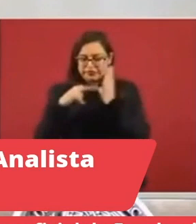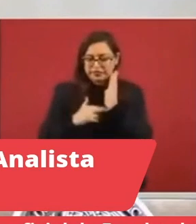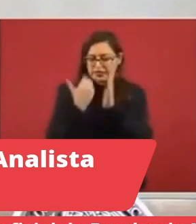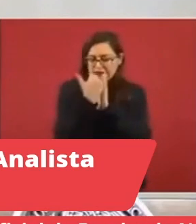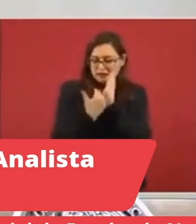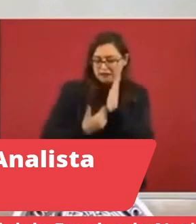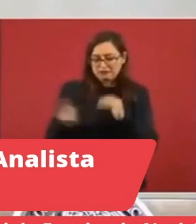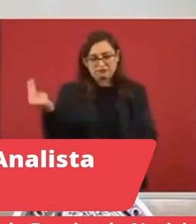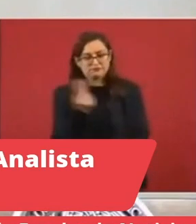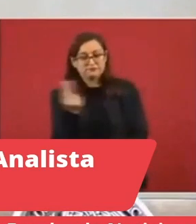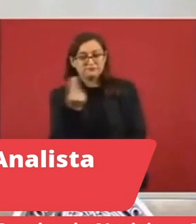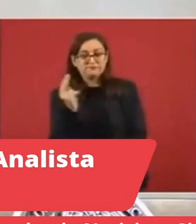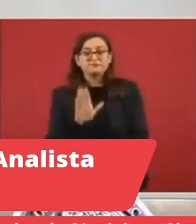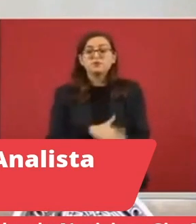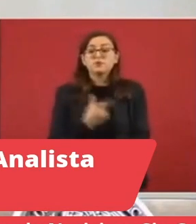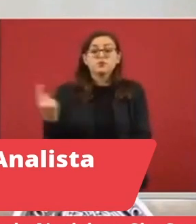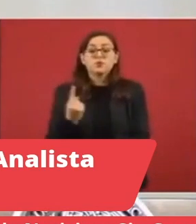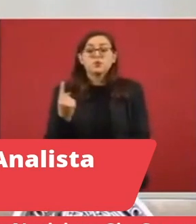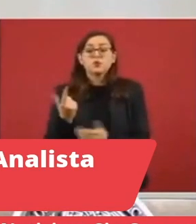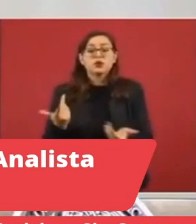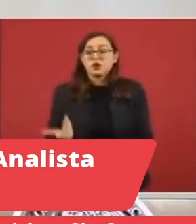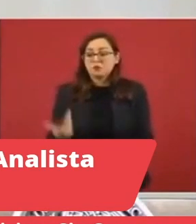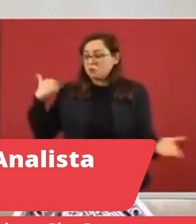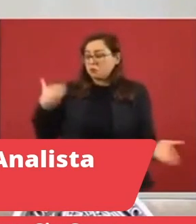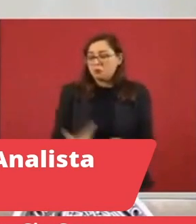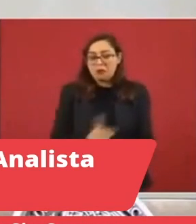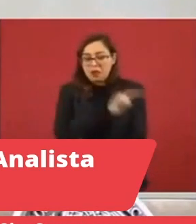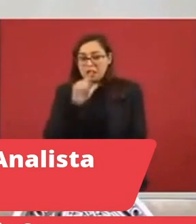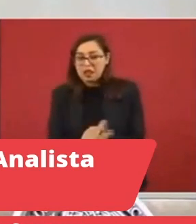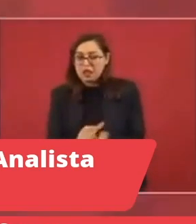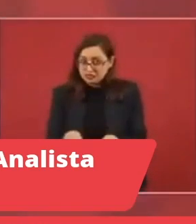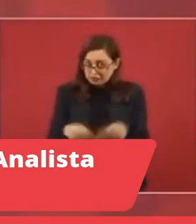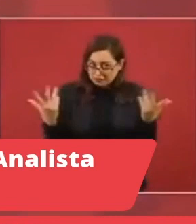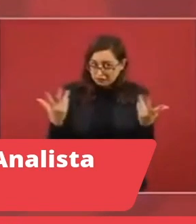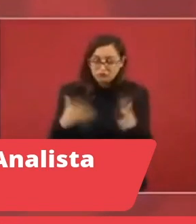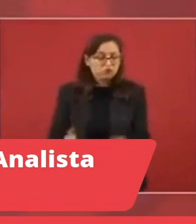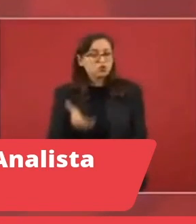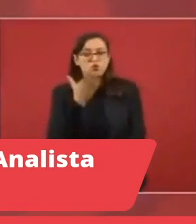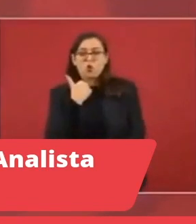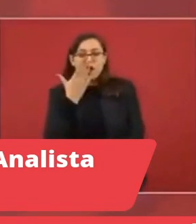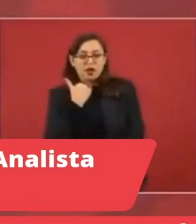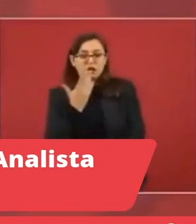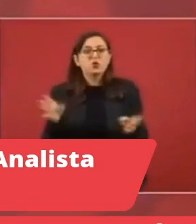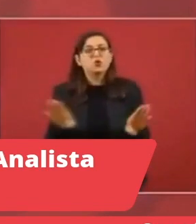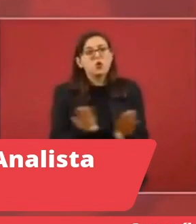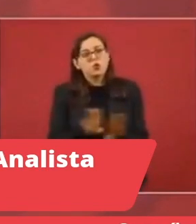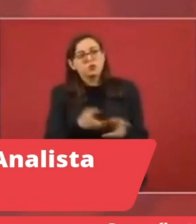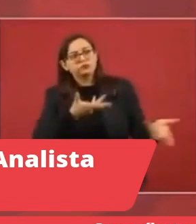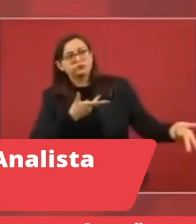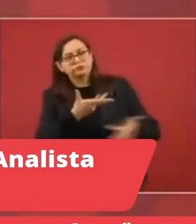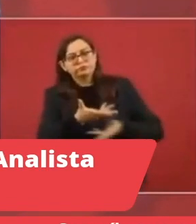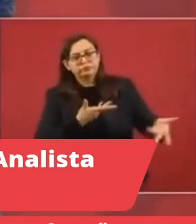estos países como Haití que se encuentran en unas situaciones de déficit económico y no pueden